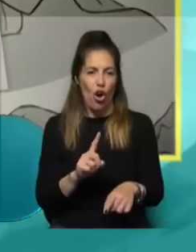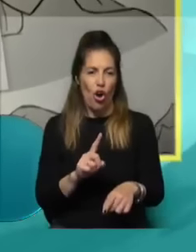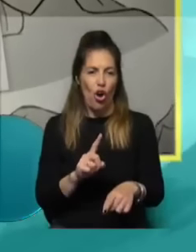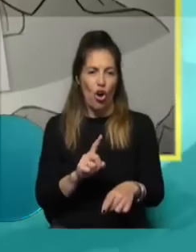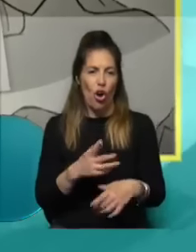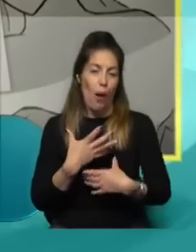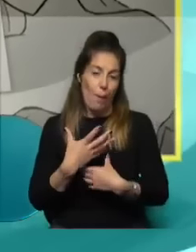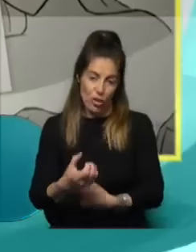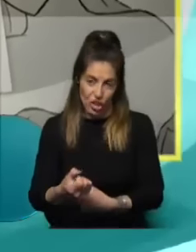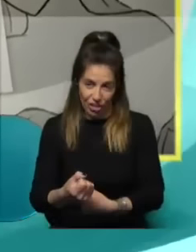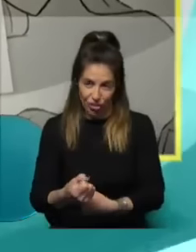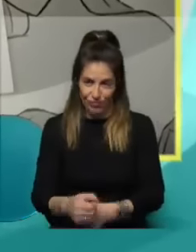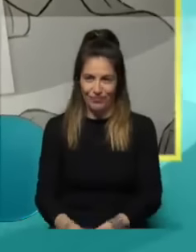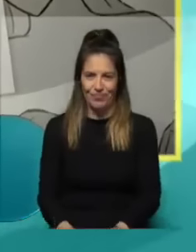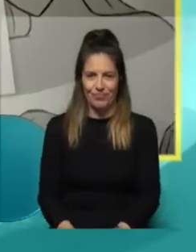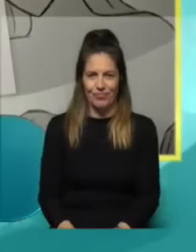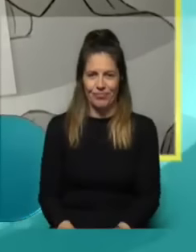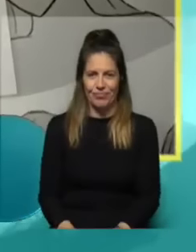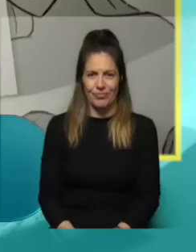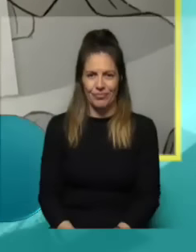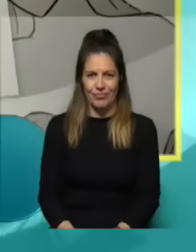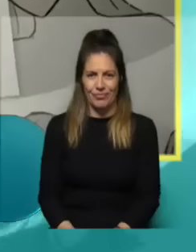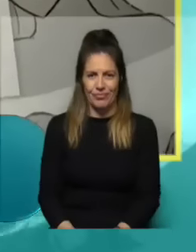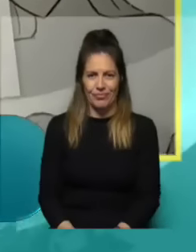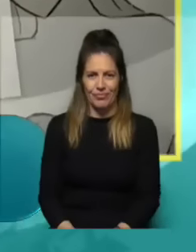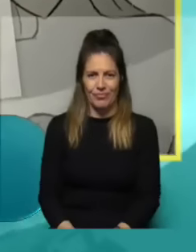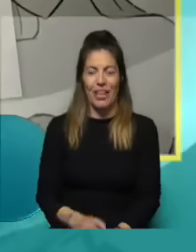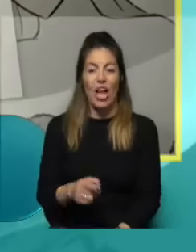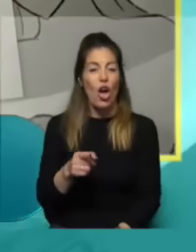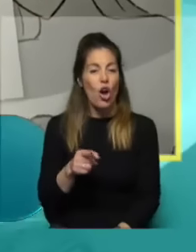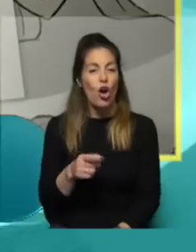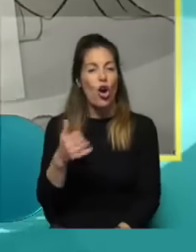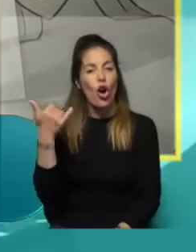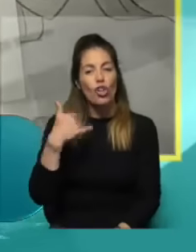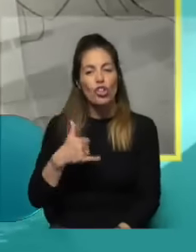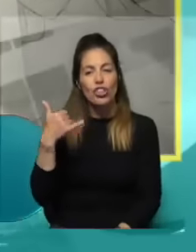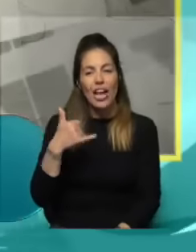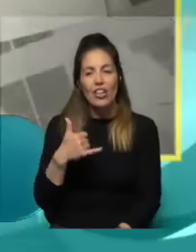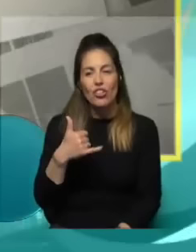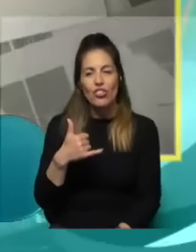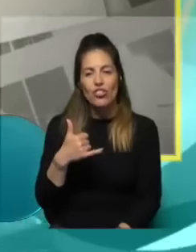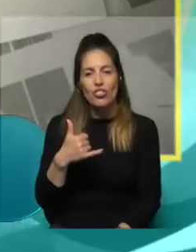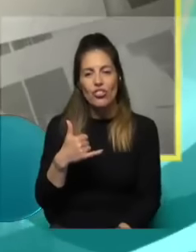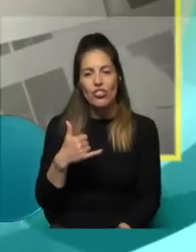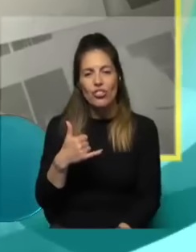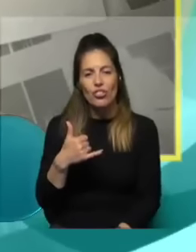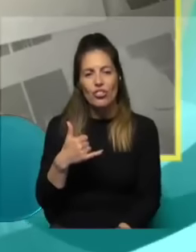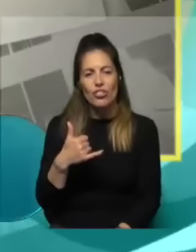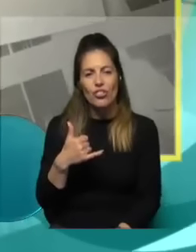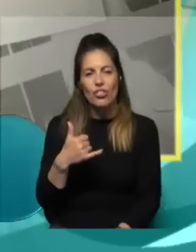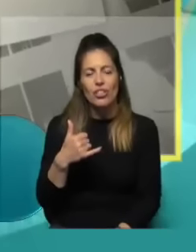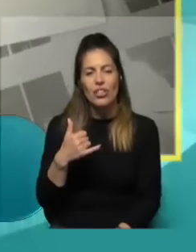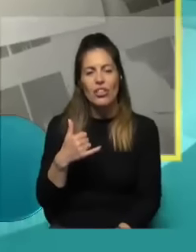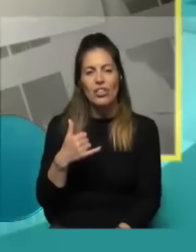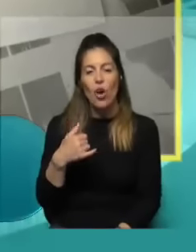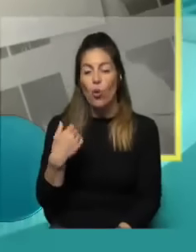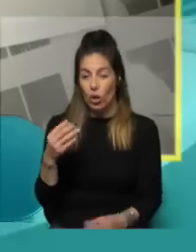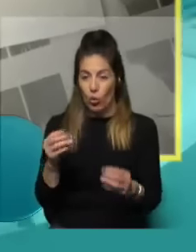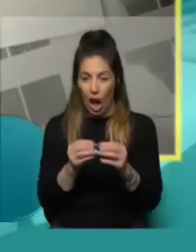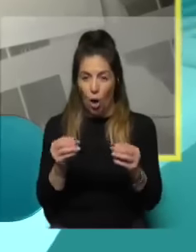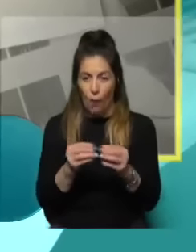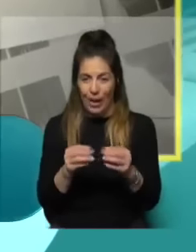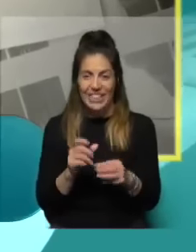Como empleadas. ¿Usaste el plural? Nombraste a Inés sí, al pasar. Contanos. Sí, ay, perdón. ¿No? Inés Corti. Inés Corti es la compañera con